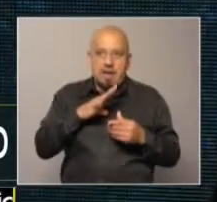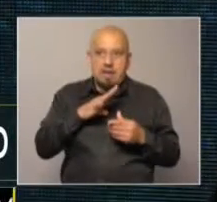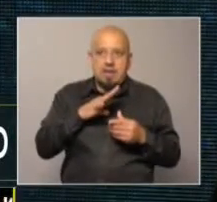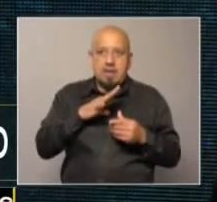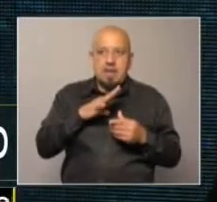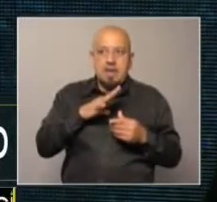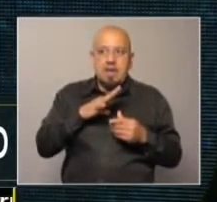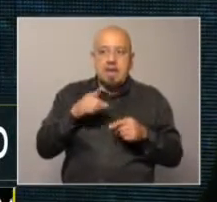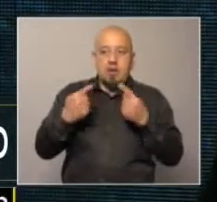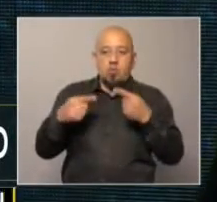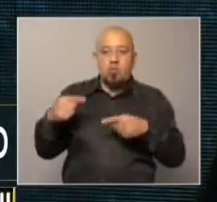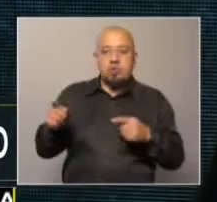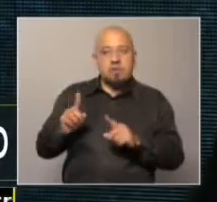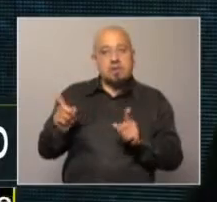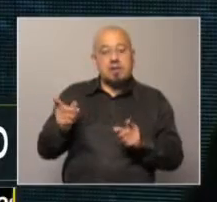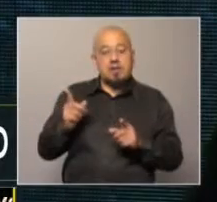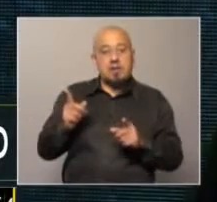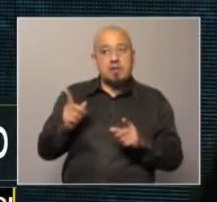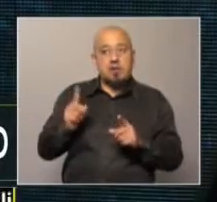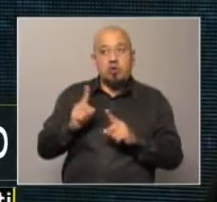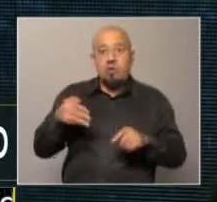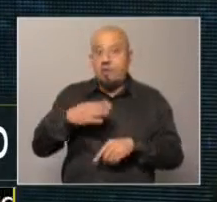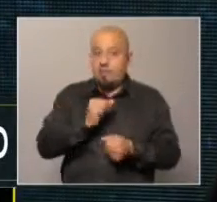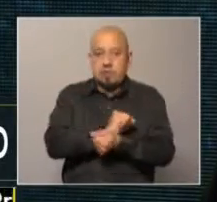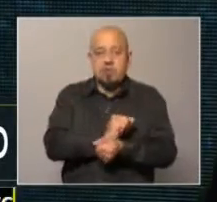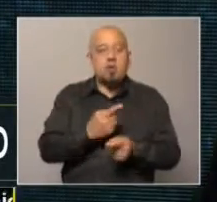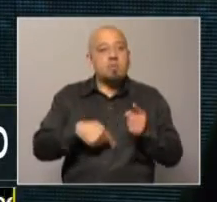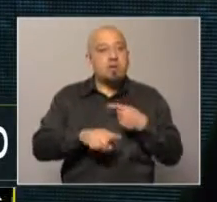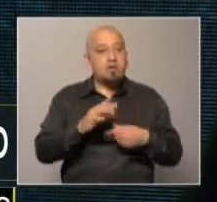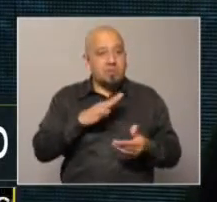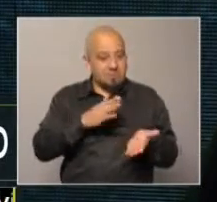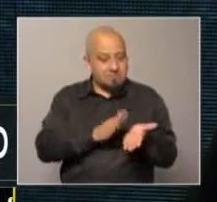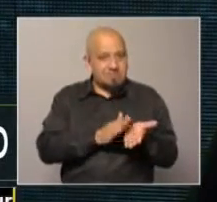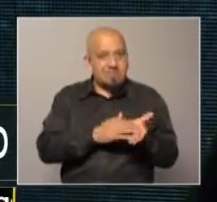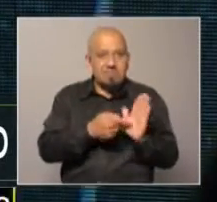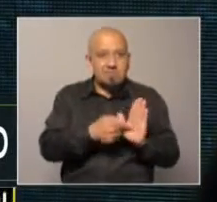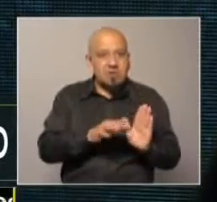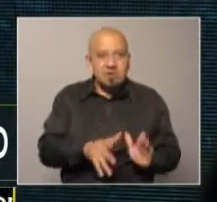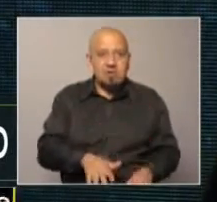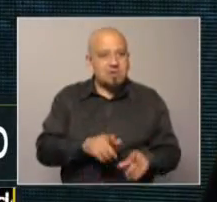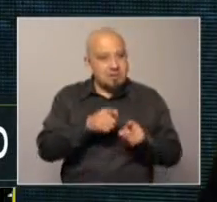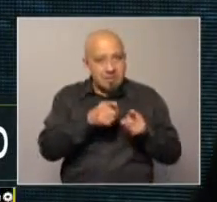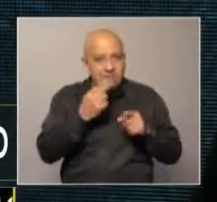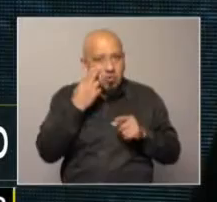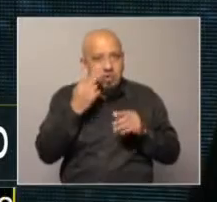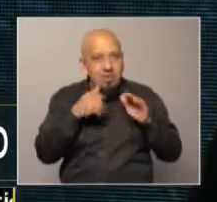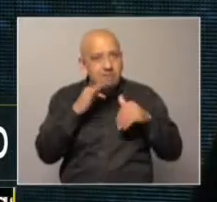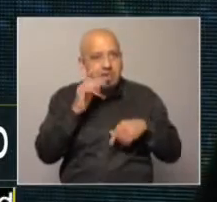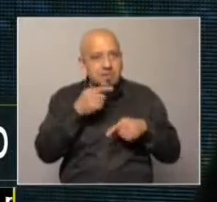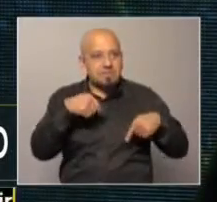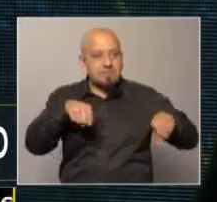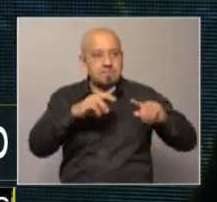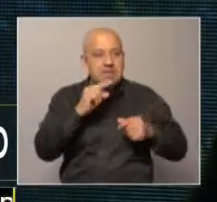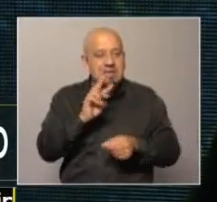está del otro lado que no es captado. Pero con los registros que tenemos, evidentemente, todo diagnóstico apunta a que no son el problema de